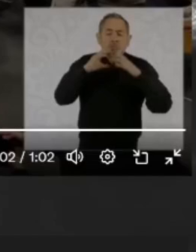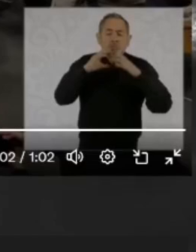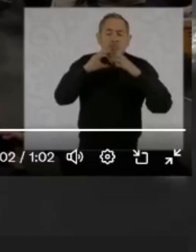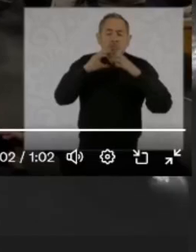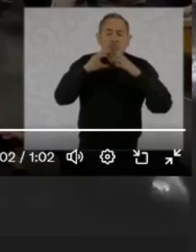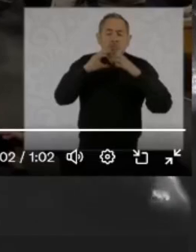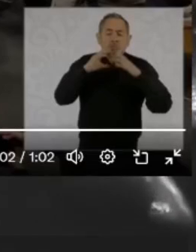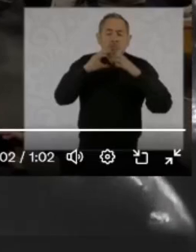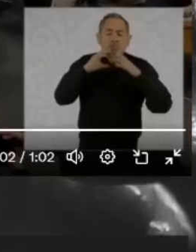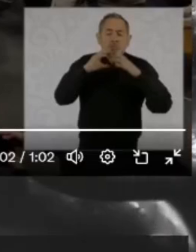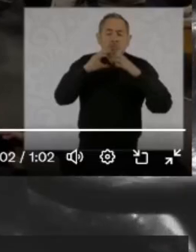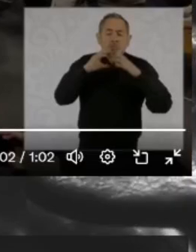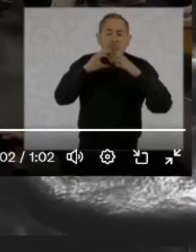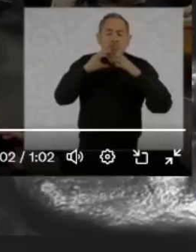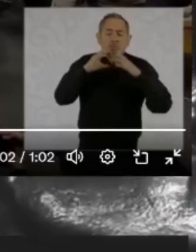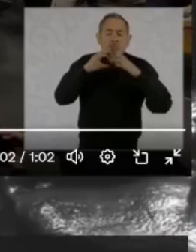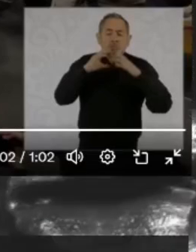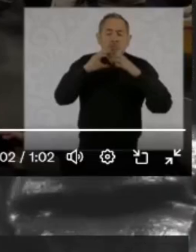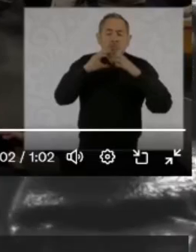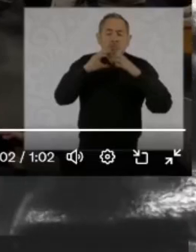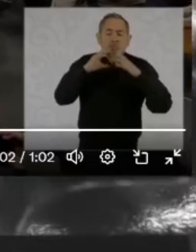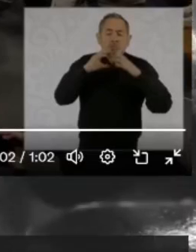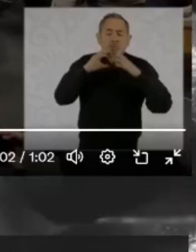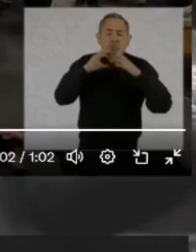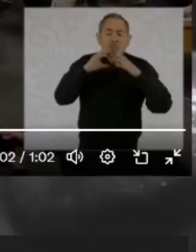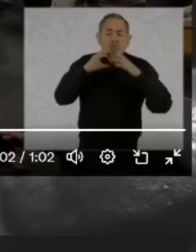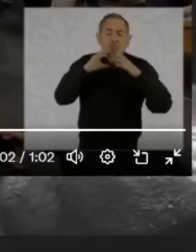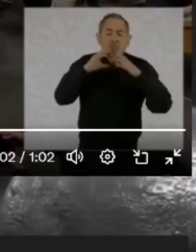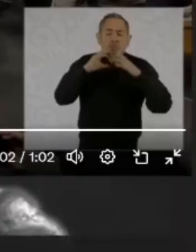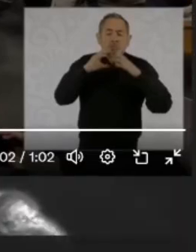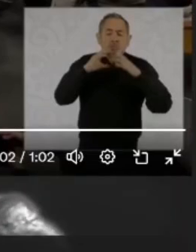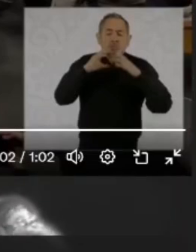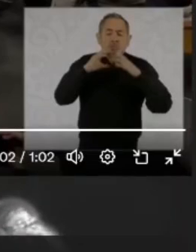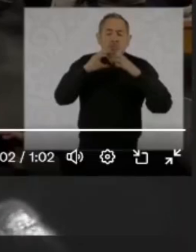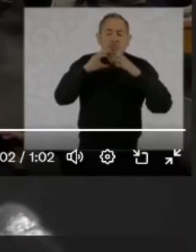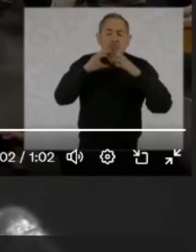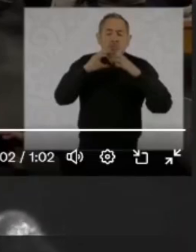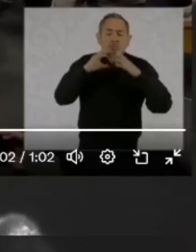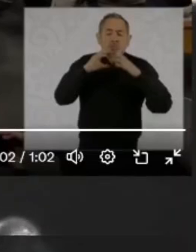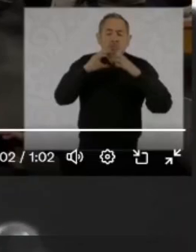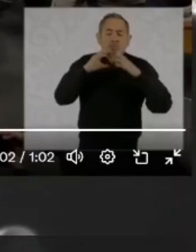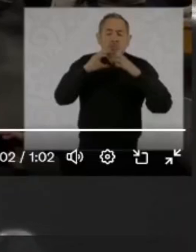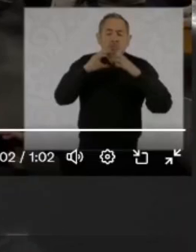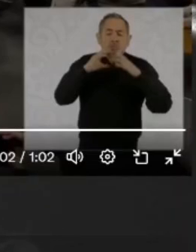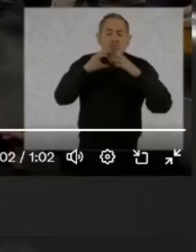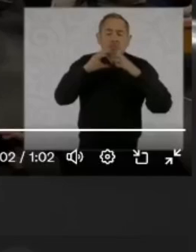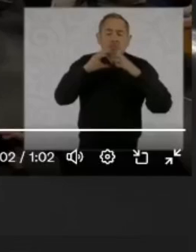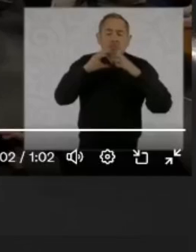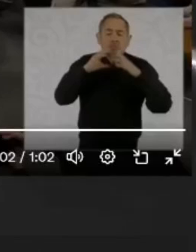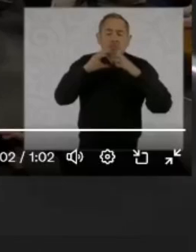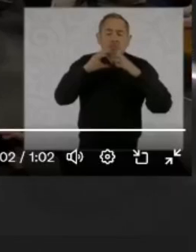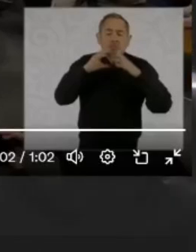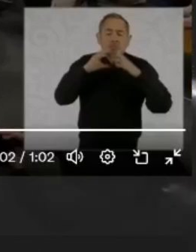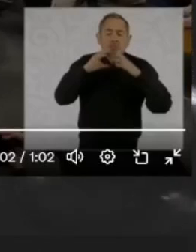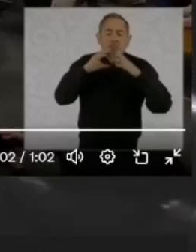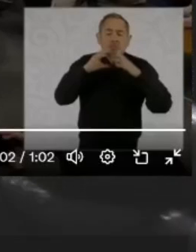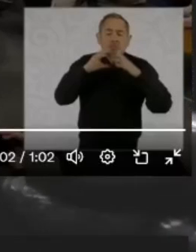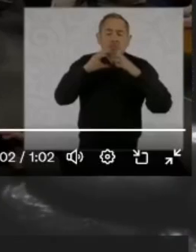Dice, mira, te voy a dar una opinión con todo respeto. Aquí algunos ricos ya vienen con esa difamación